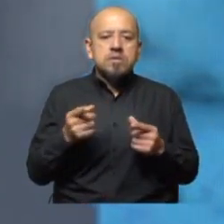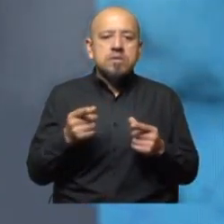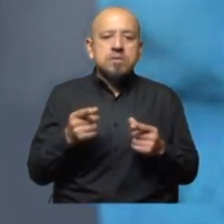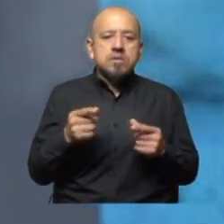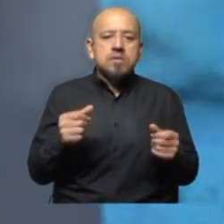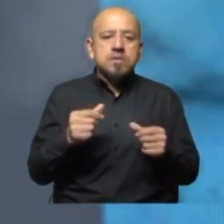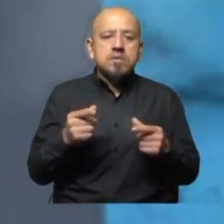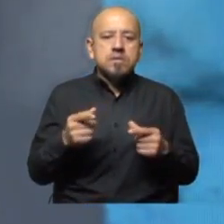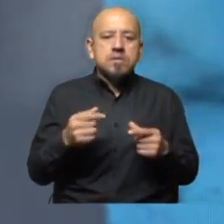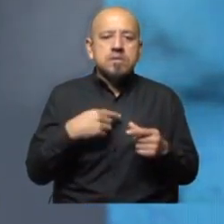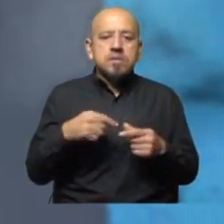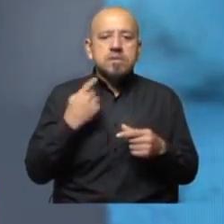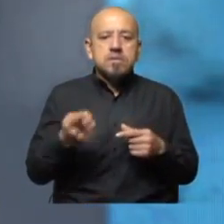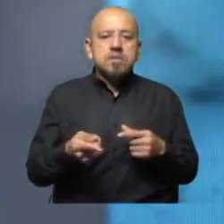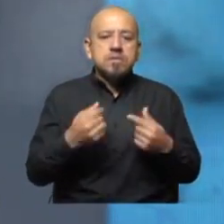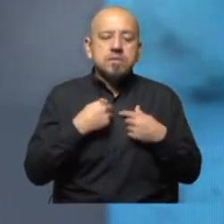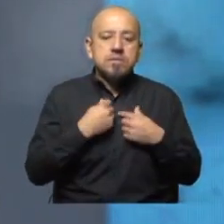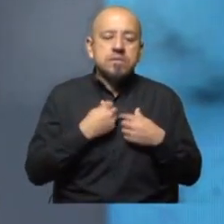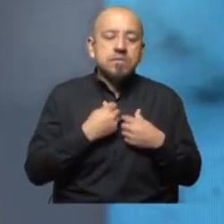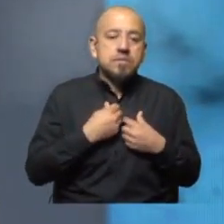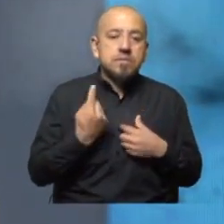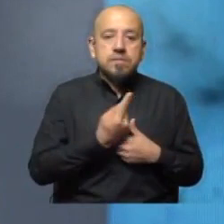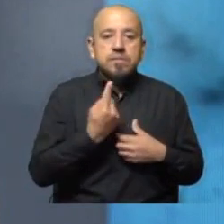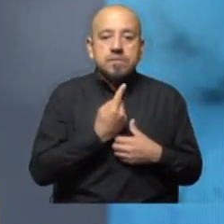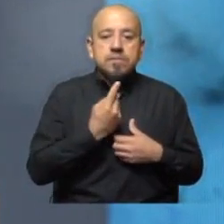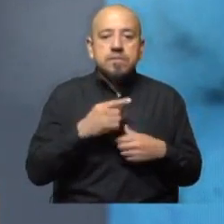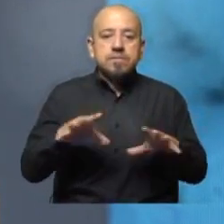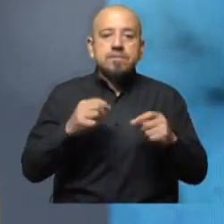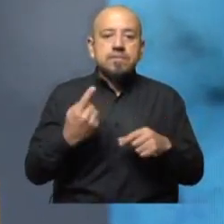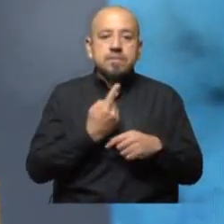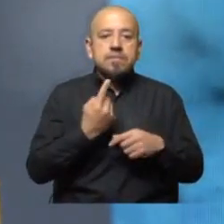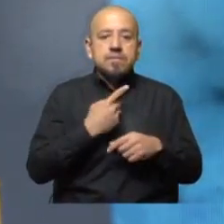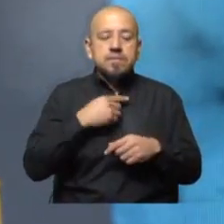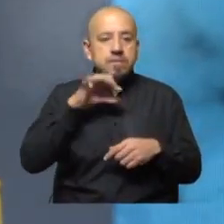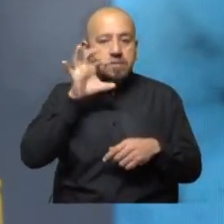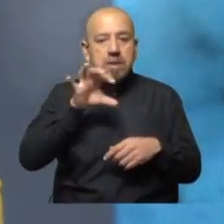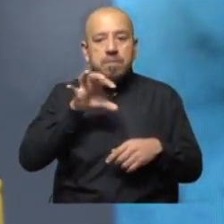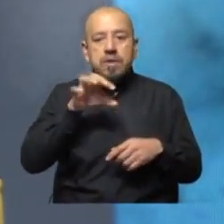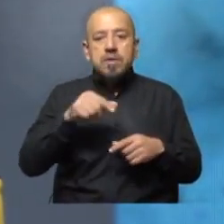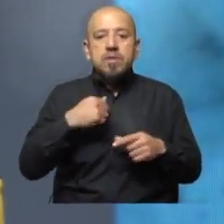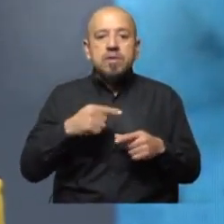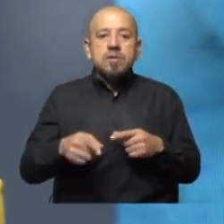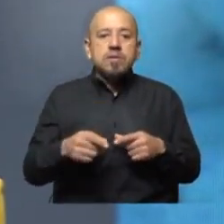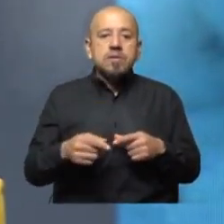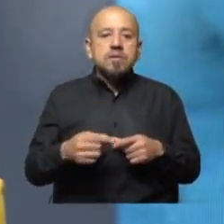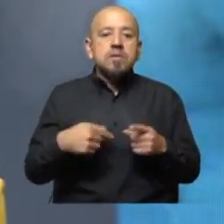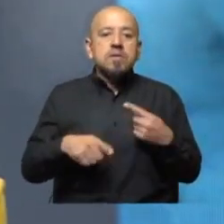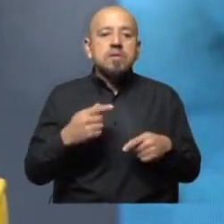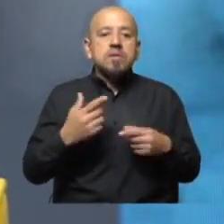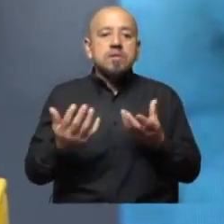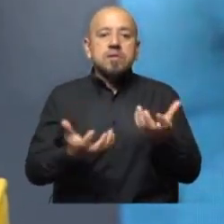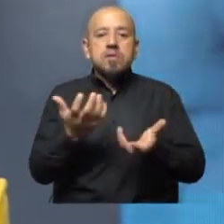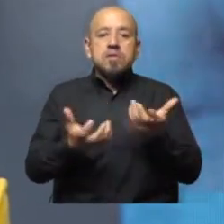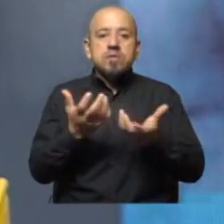más que nada para otros yo como estoy mucho tiempo sola porque vivo sola con mi perro pero básicamente si no me cocinará